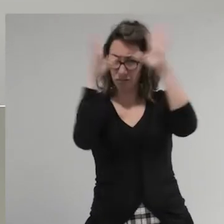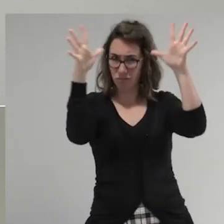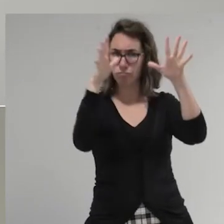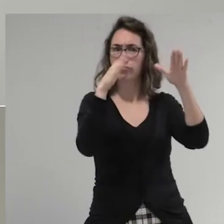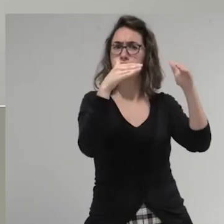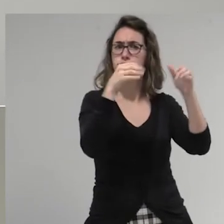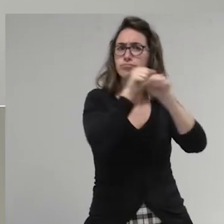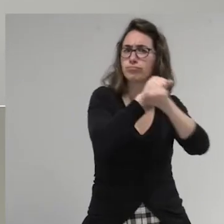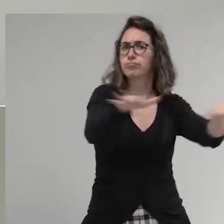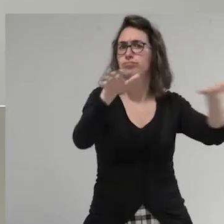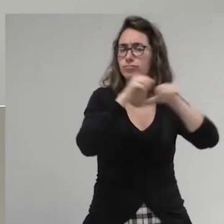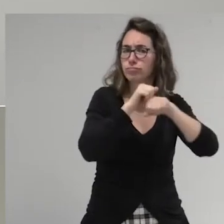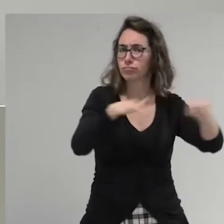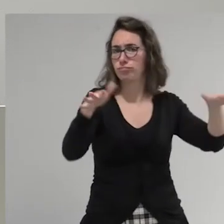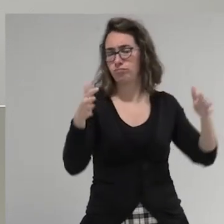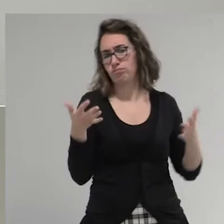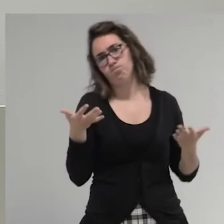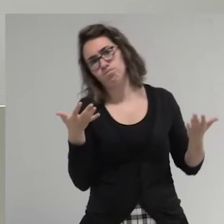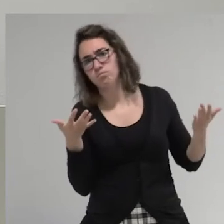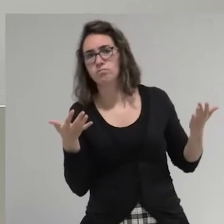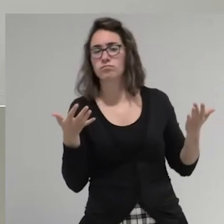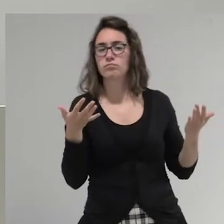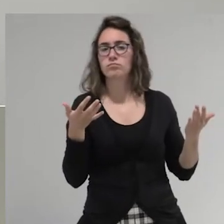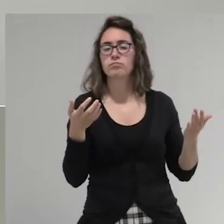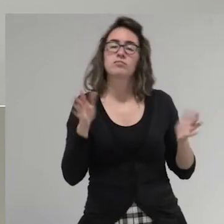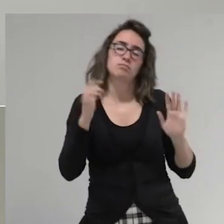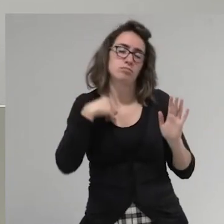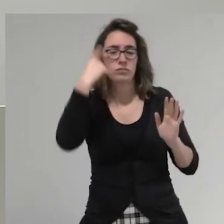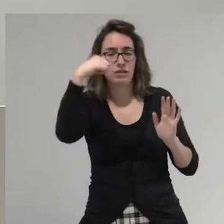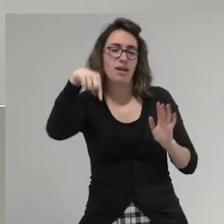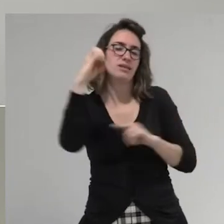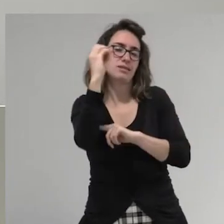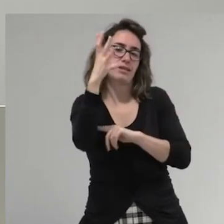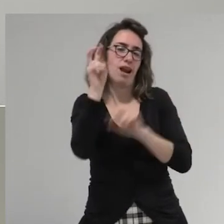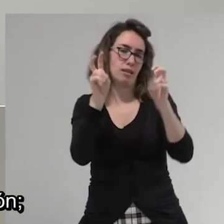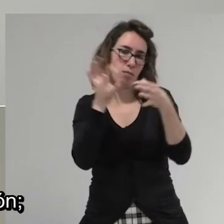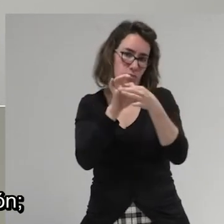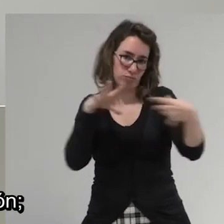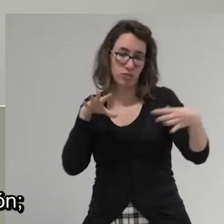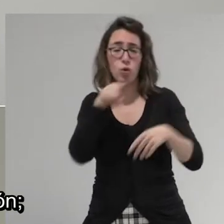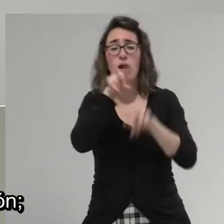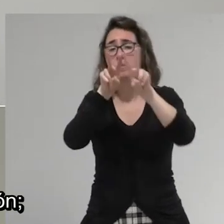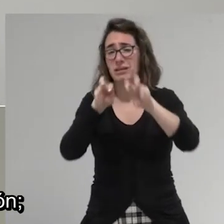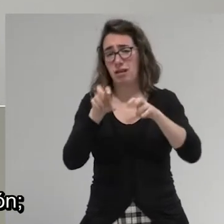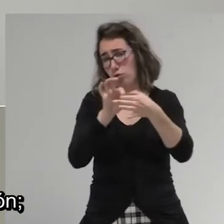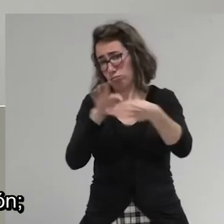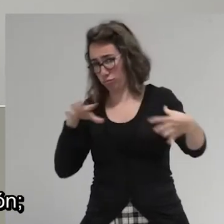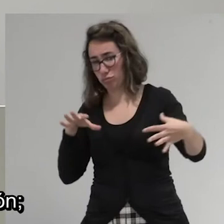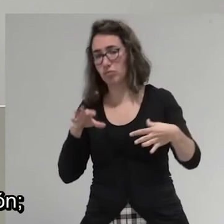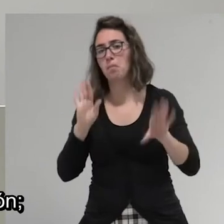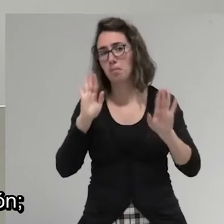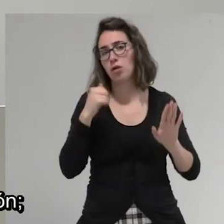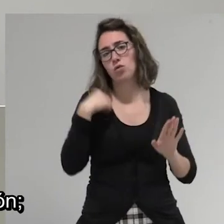¿no? Entonces yo creo que bueno, no es seguramente el objeto ni de la charla ni de tu investigación, pero aquí también